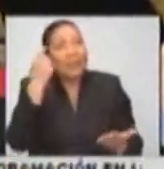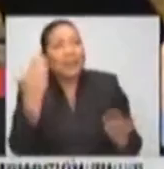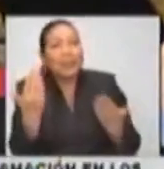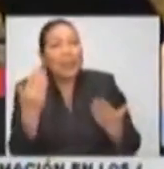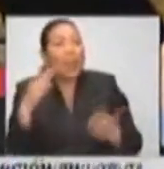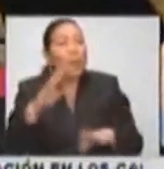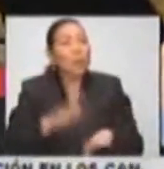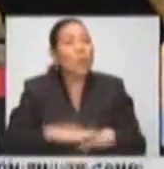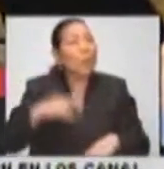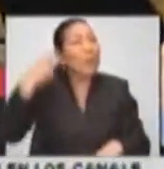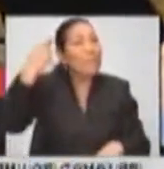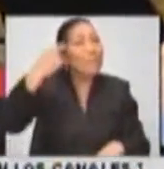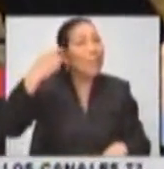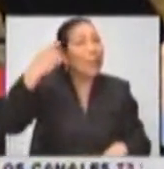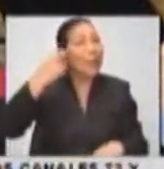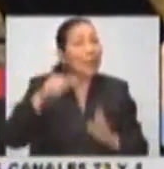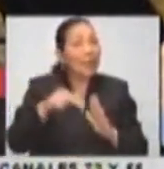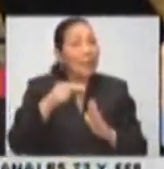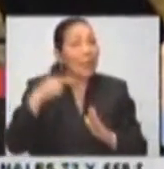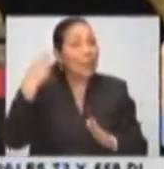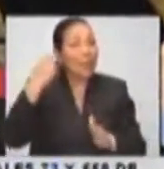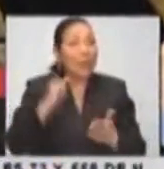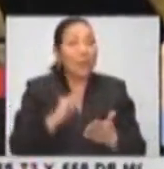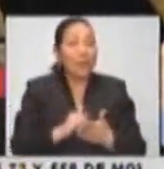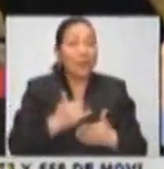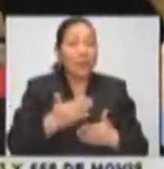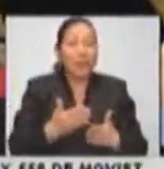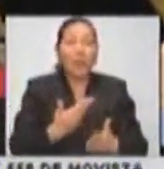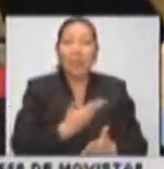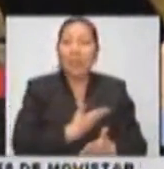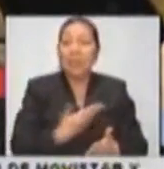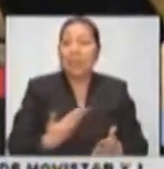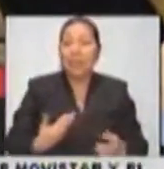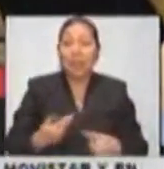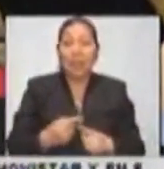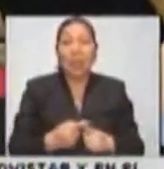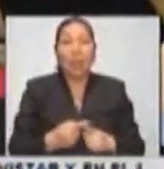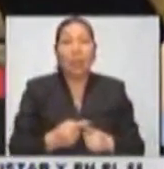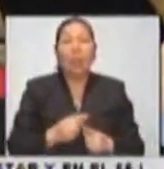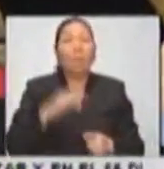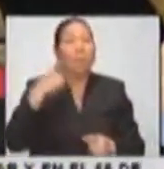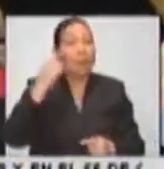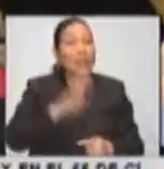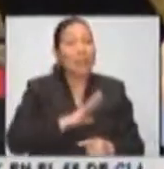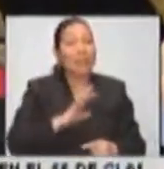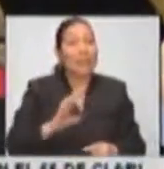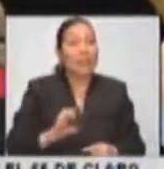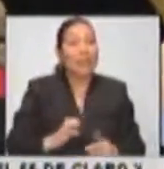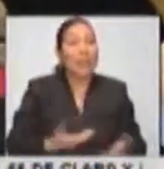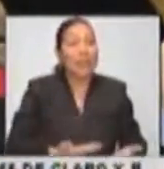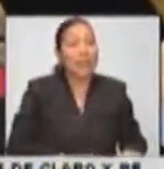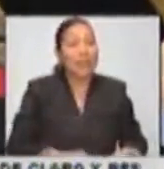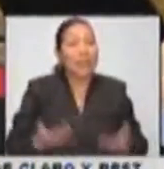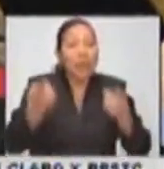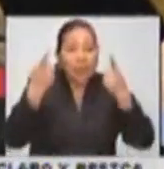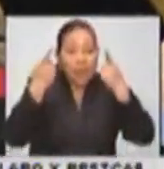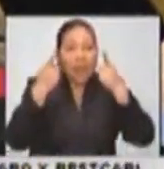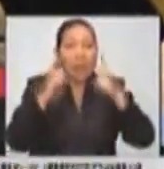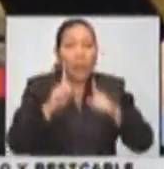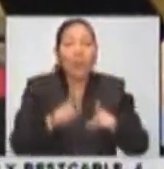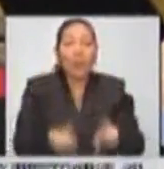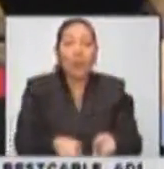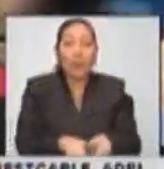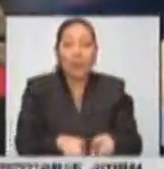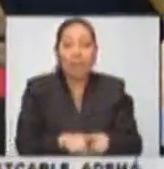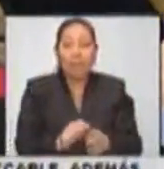política. Yo creo que ya son niveles de política que pasan de política de gobierno hacia política de Estado. Nos exige entonces llevarlo al acuerdo, discutirlo